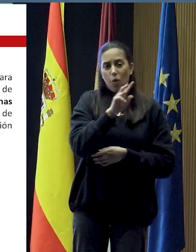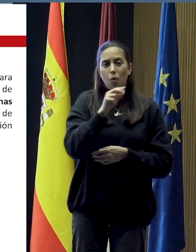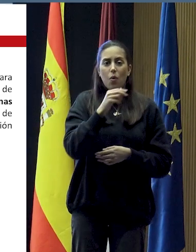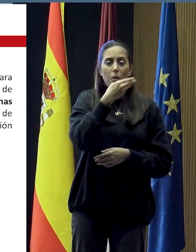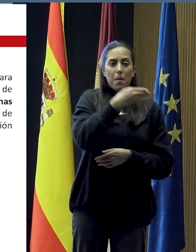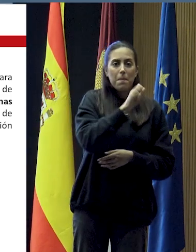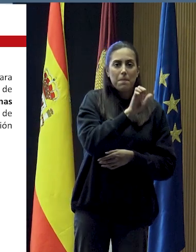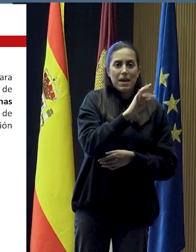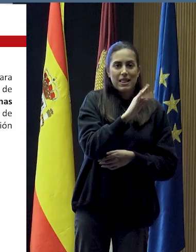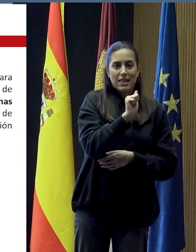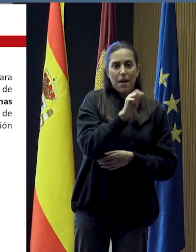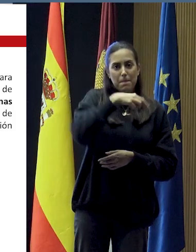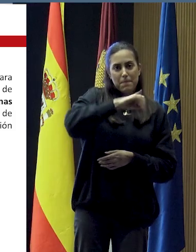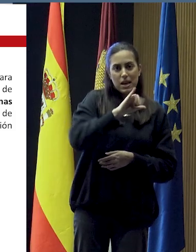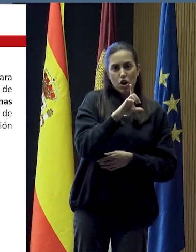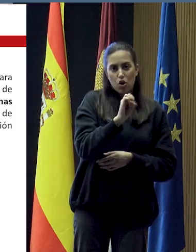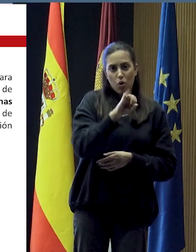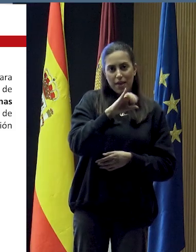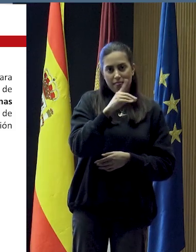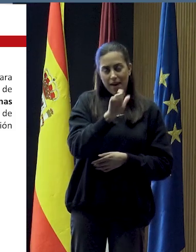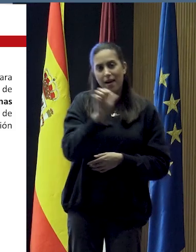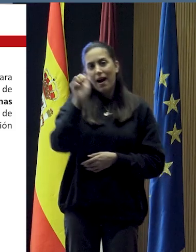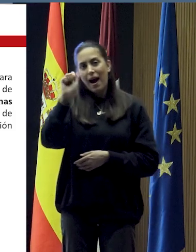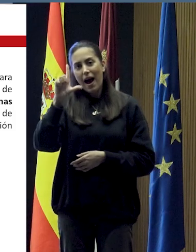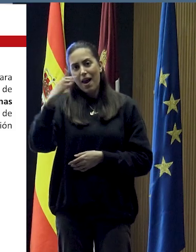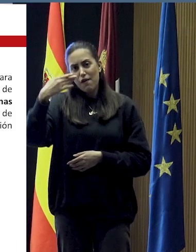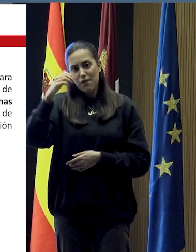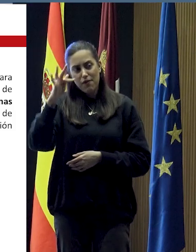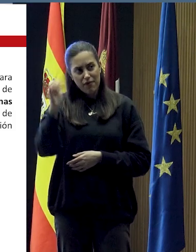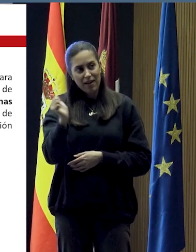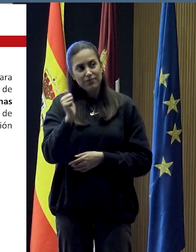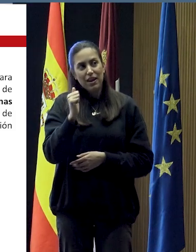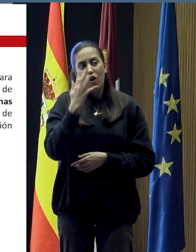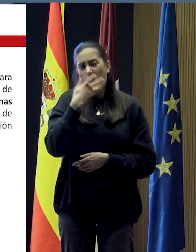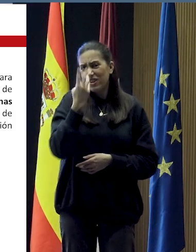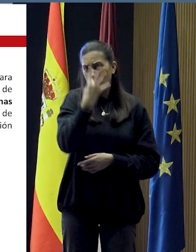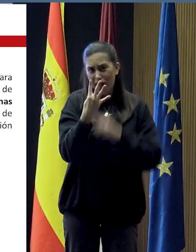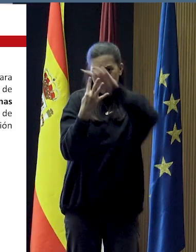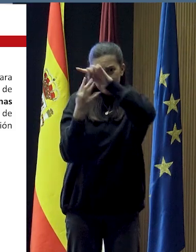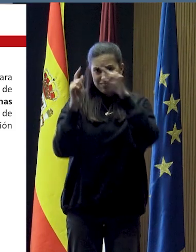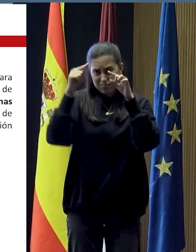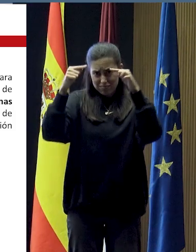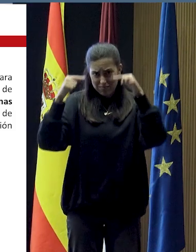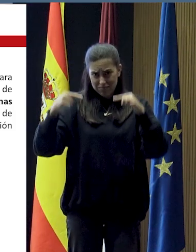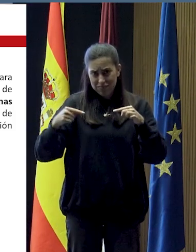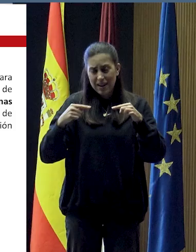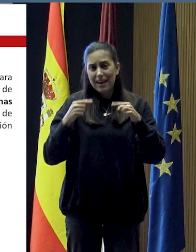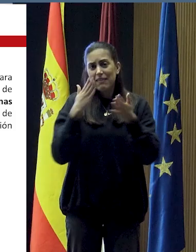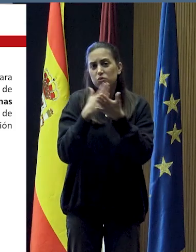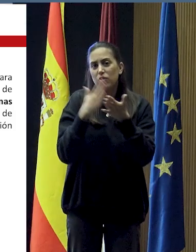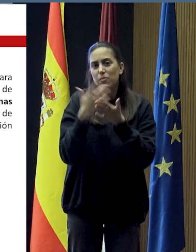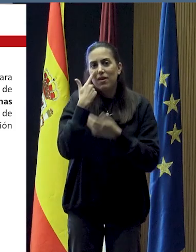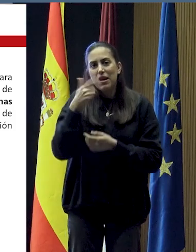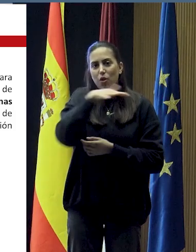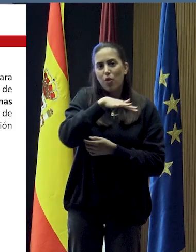TDP43 y alfa-sinucleína, que son los 4 marcadores característicos cuando hacen el diagnóstico diferencial de las patologías, y ver en